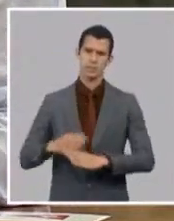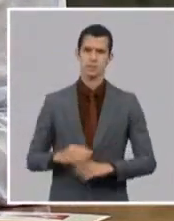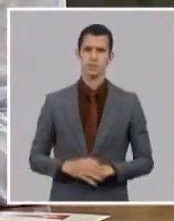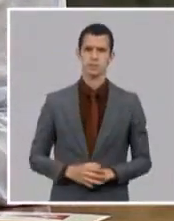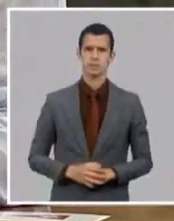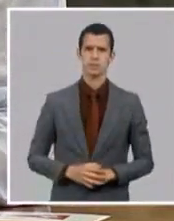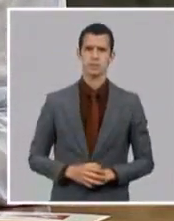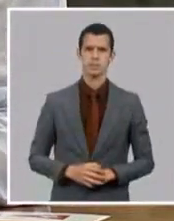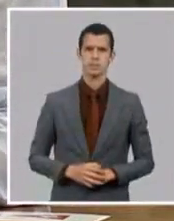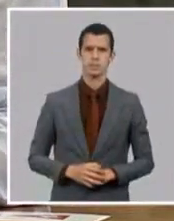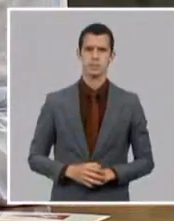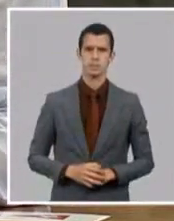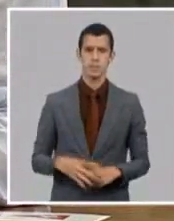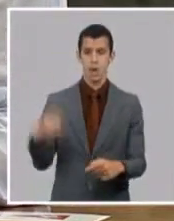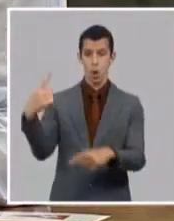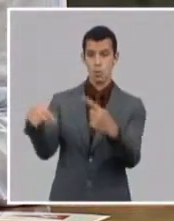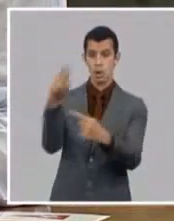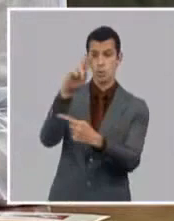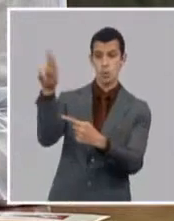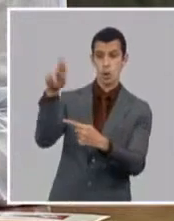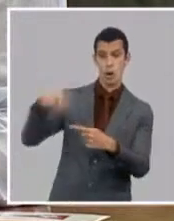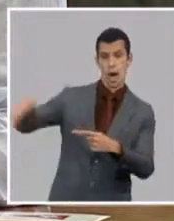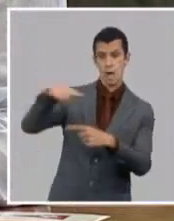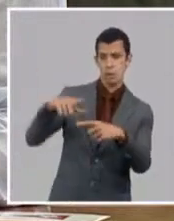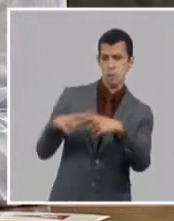ciudadana, de la cual